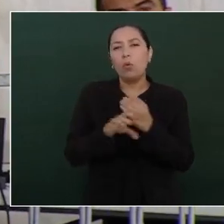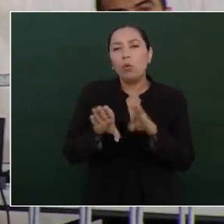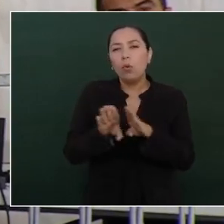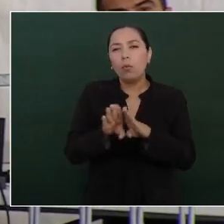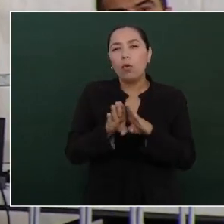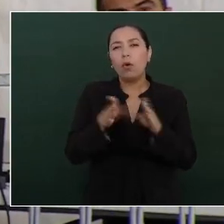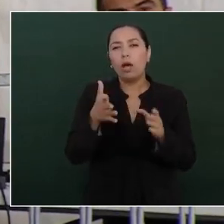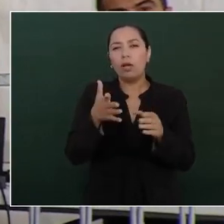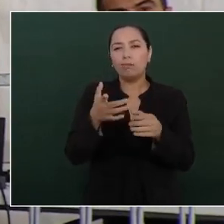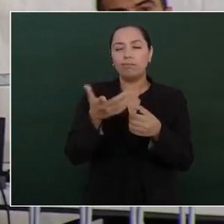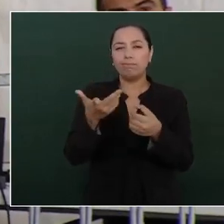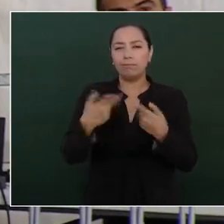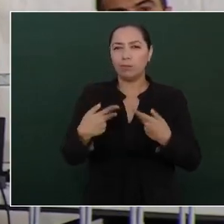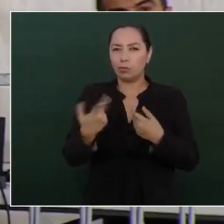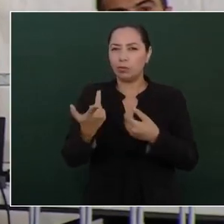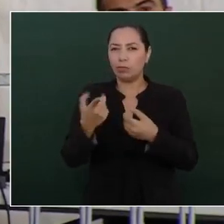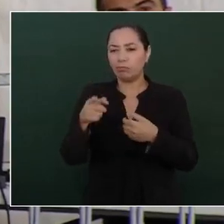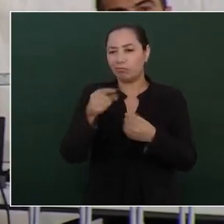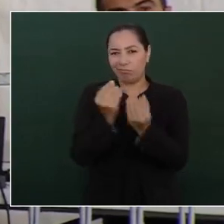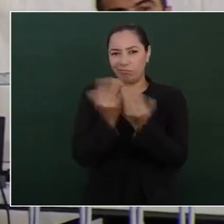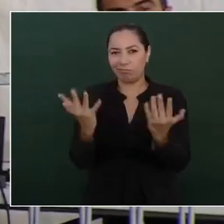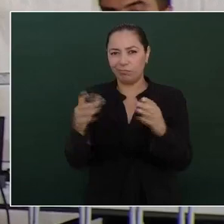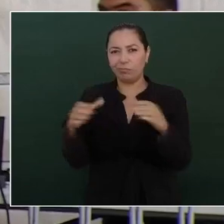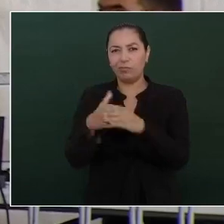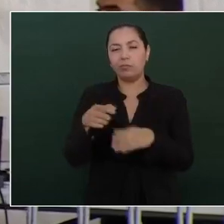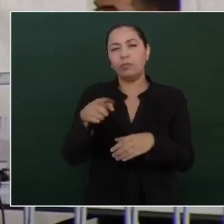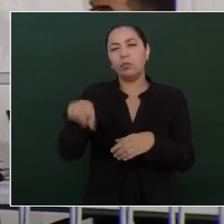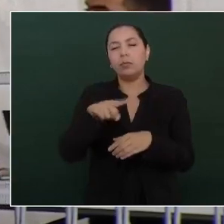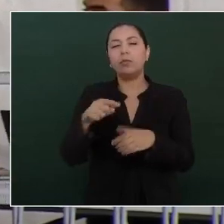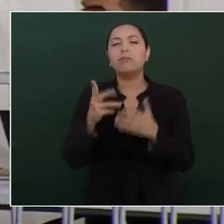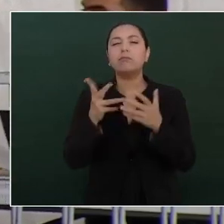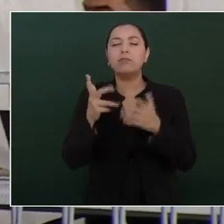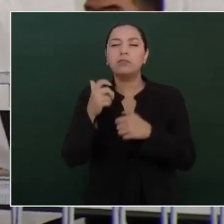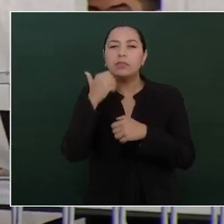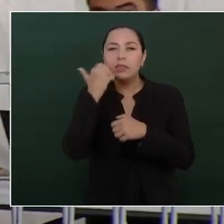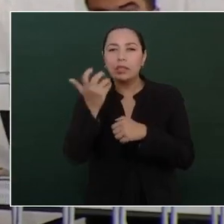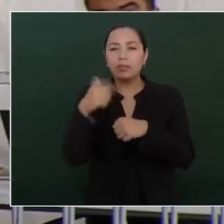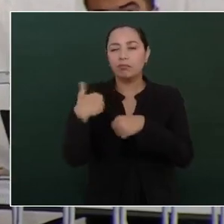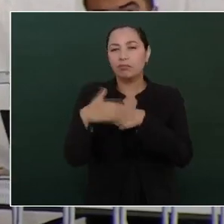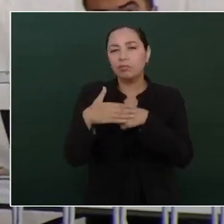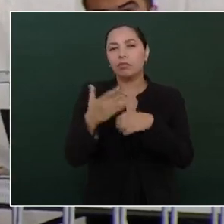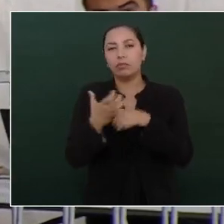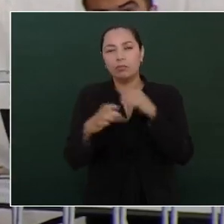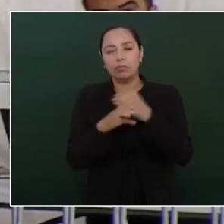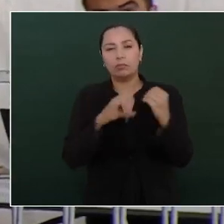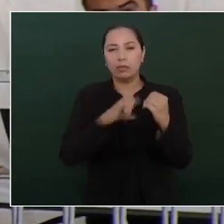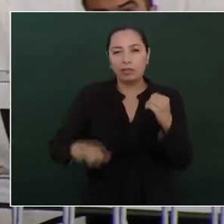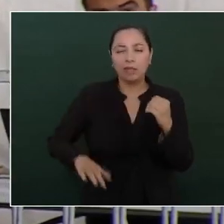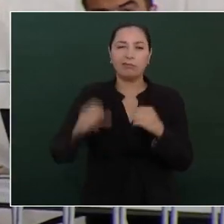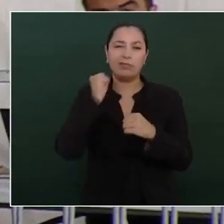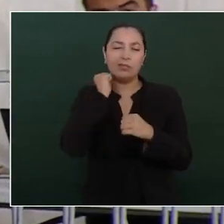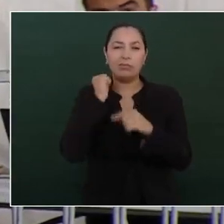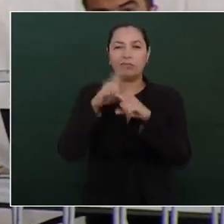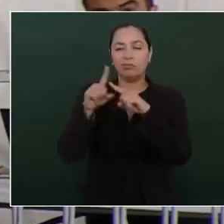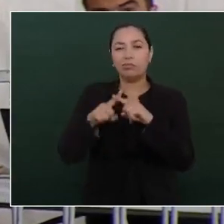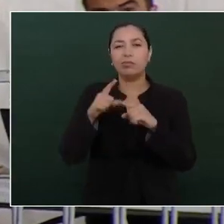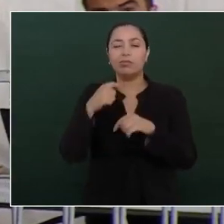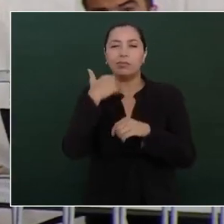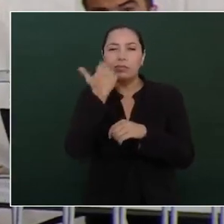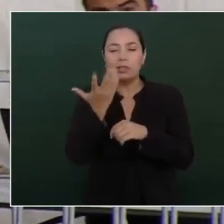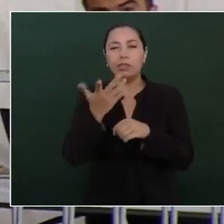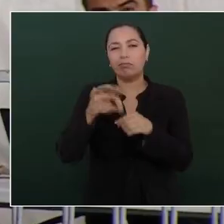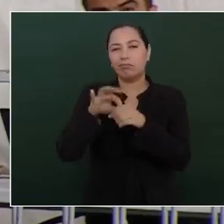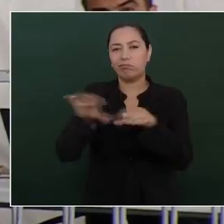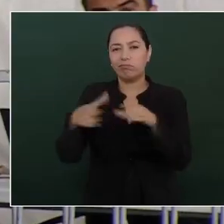su gabinete, pues, sobre aspiraciones que tengan para la Cámara de Diputados, de Senadores, que pudieran ir en la contienda electoral